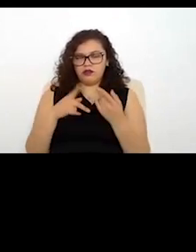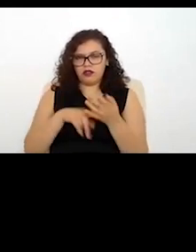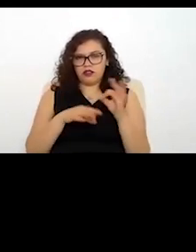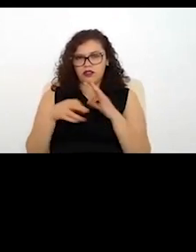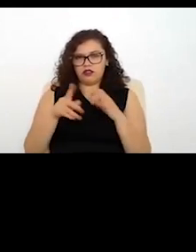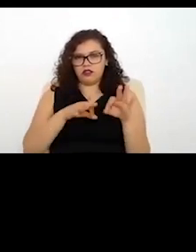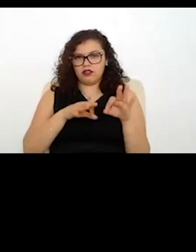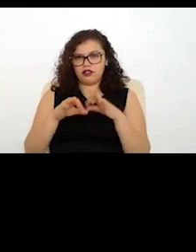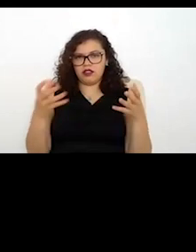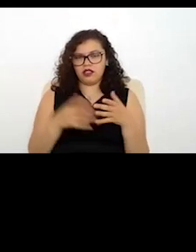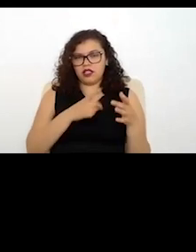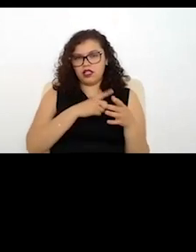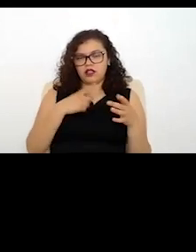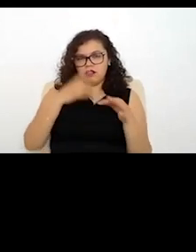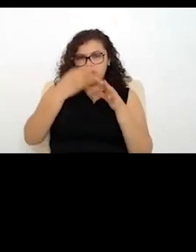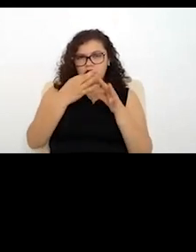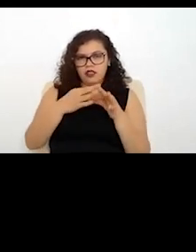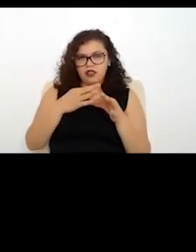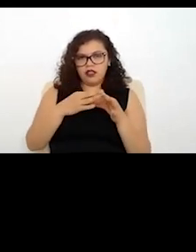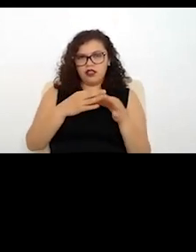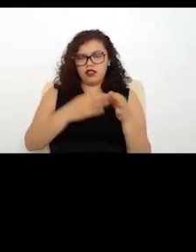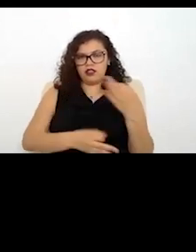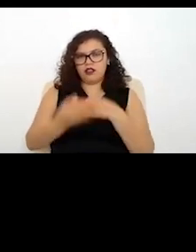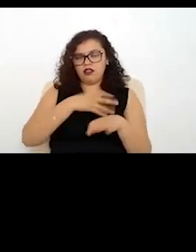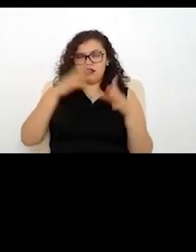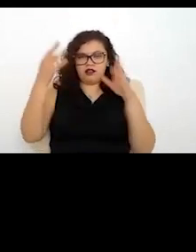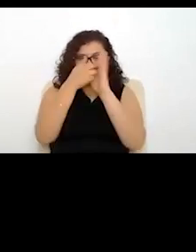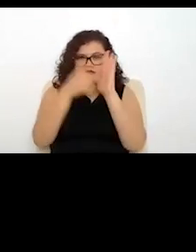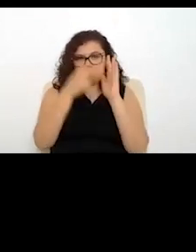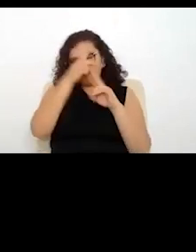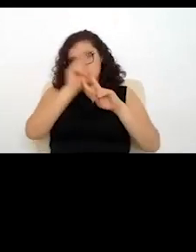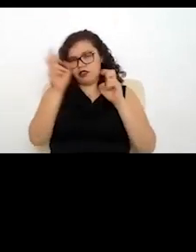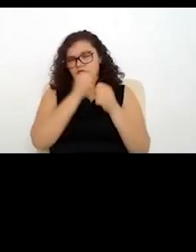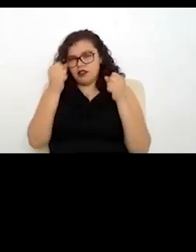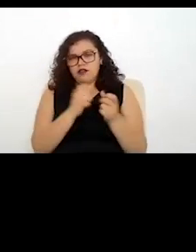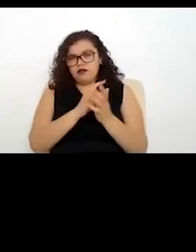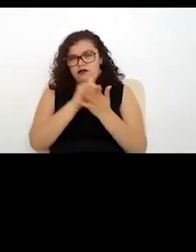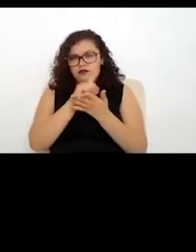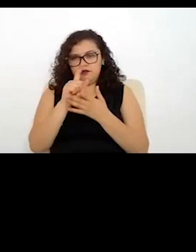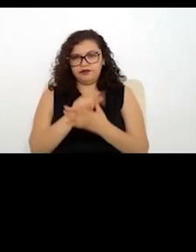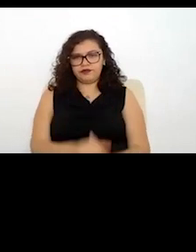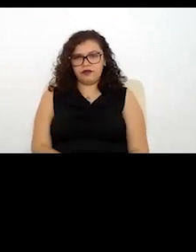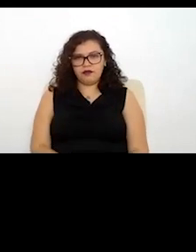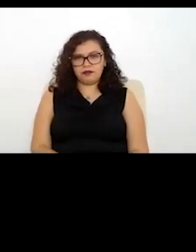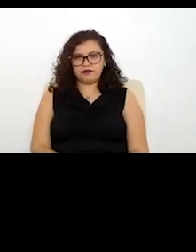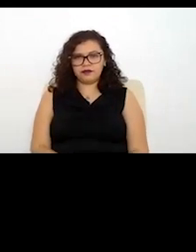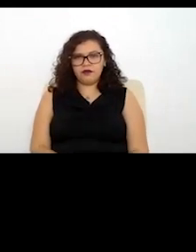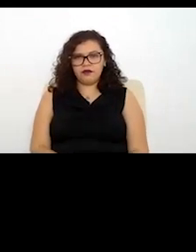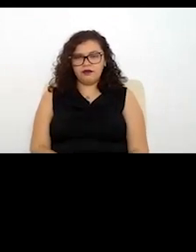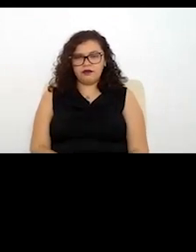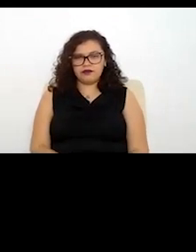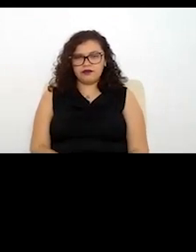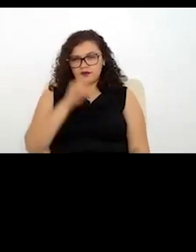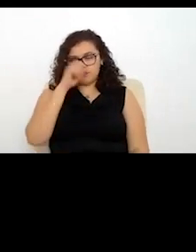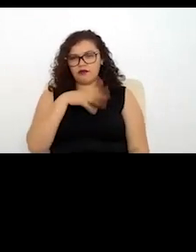tiene que cumplir con todas las regulaciones en materia de seguridad e higiene, y justamente el